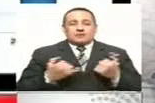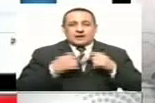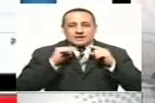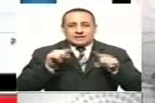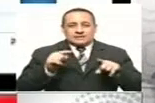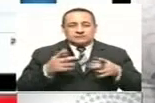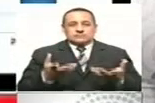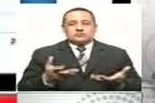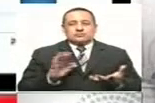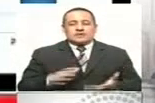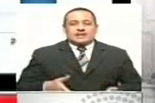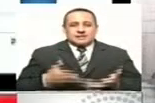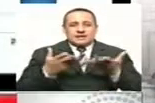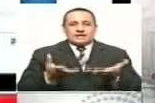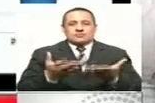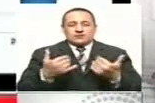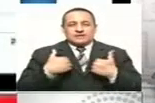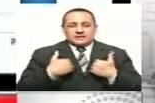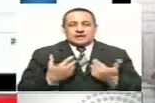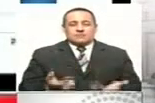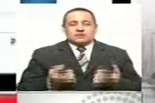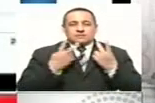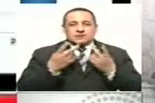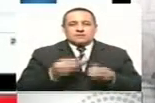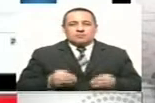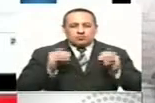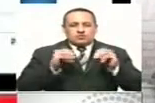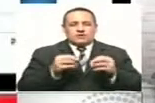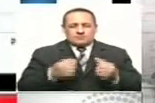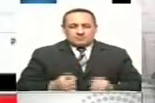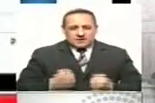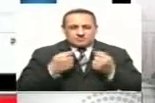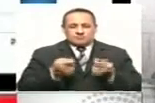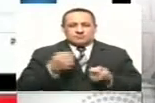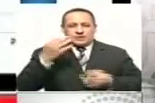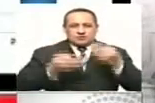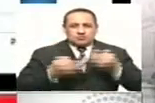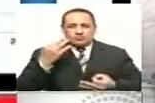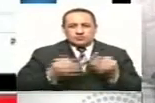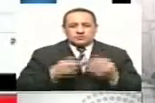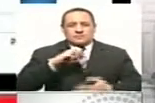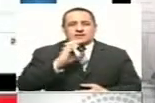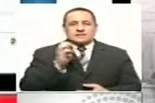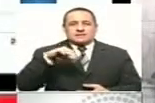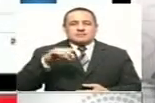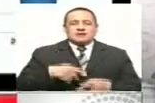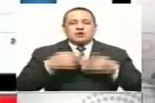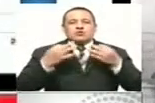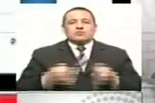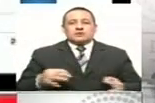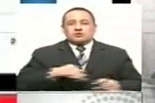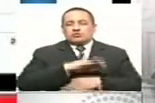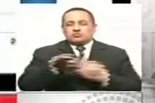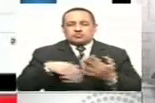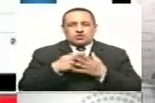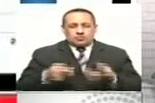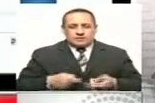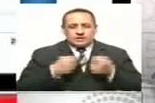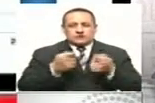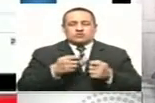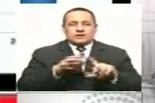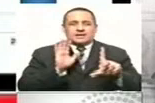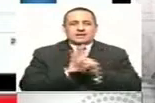ha generado que tengamos que ponerle un poco más de presupuesto a la PCM para cumplir con esta obligación que por